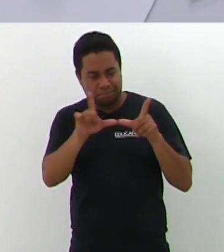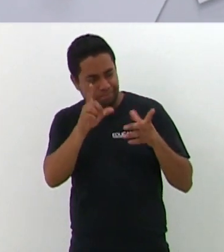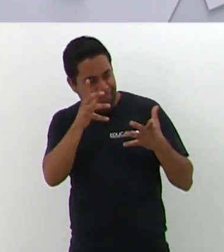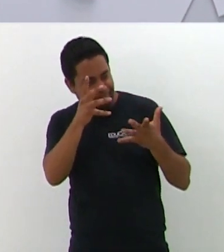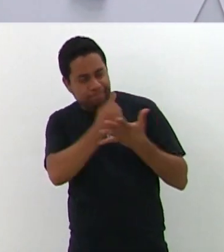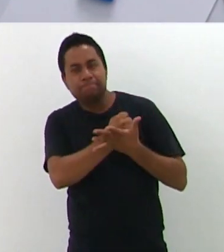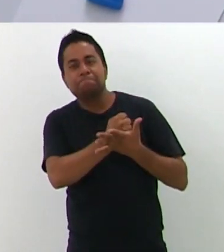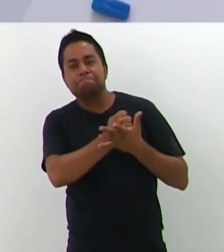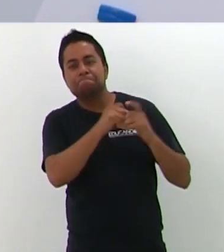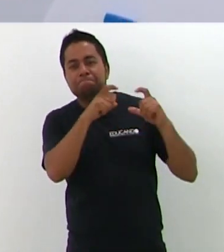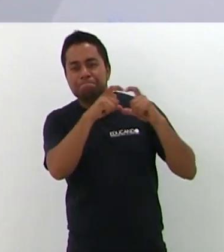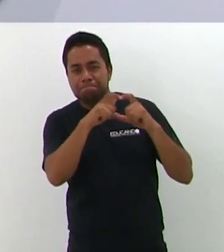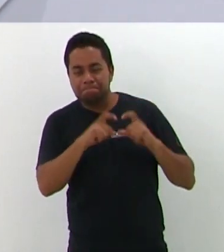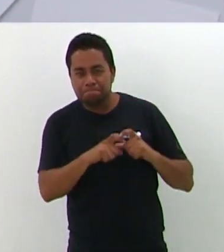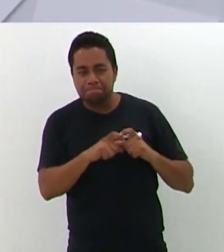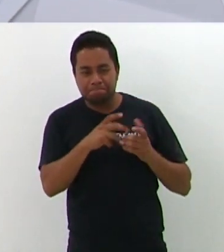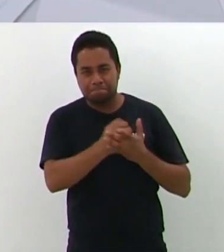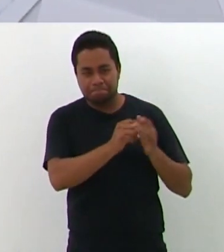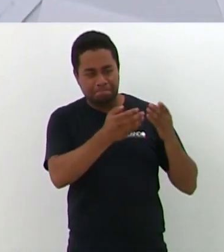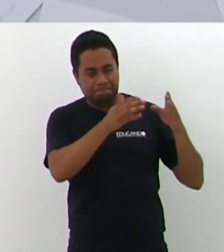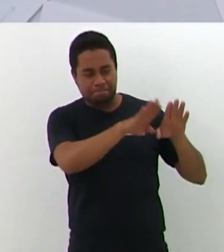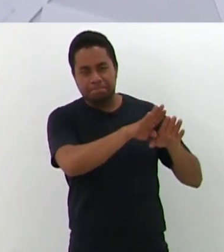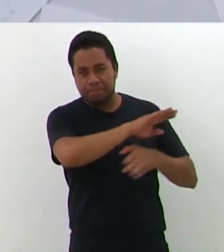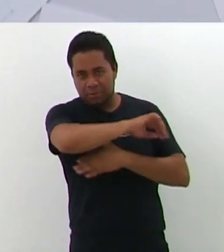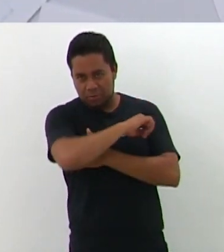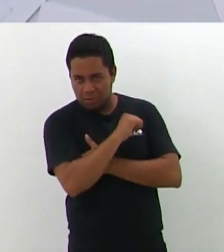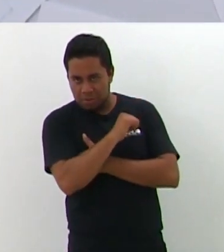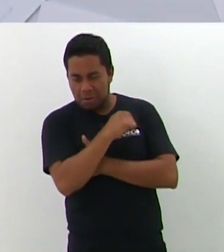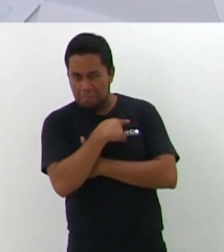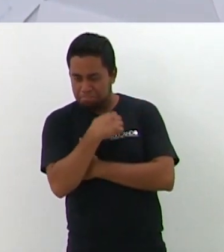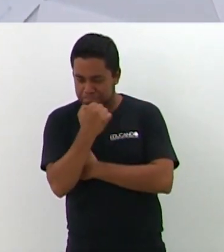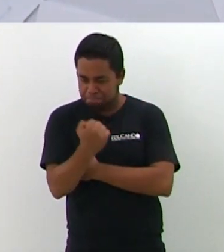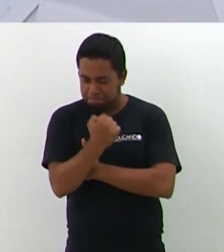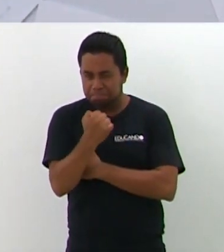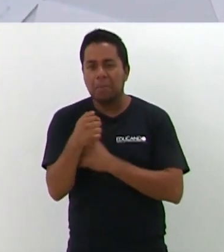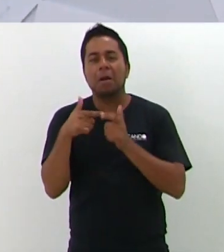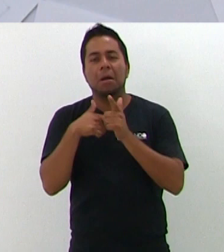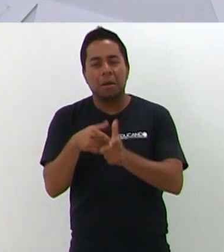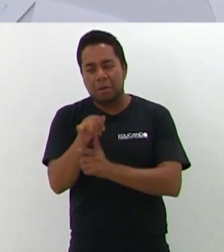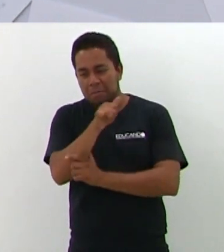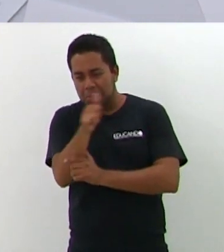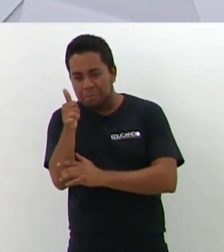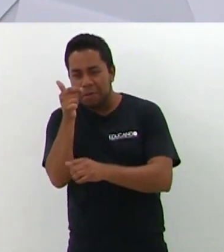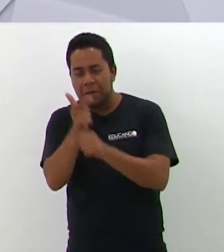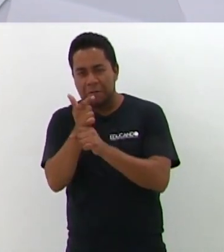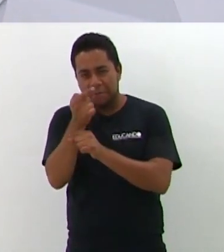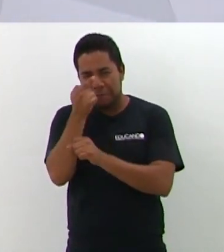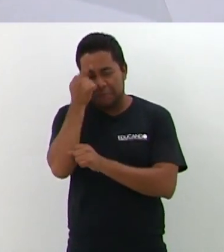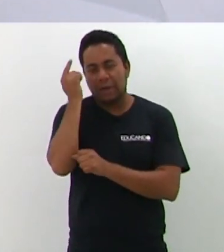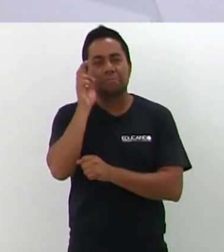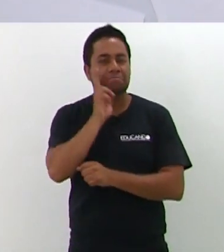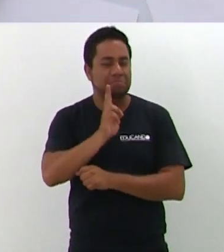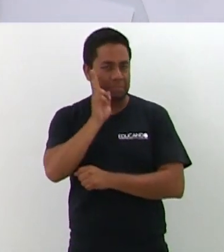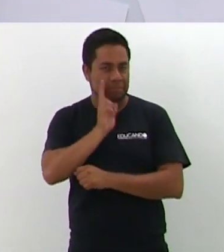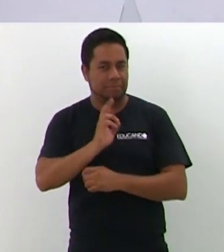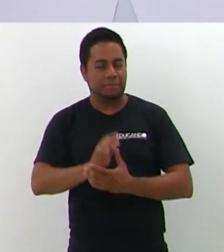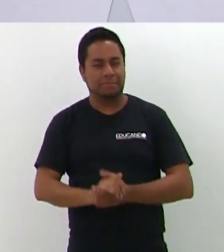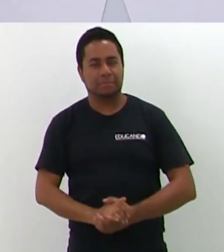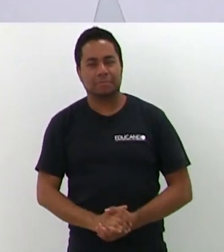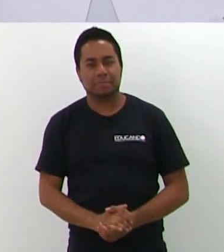tarjetas, vamos a hacer, a buscar, si tenemos mucha suerte, encontraremos otro fácilmente.